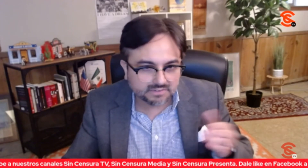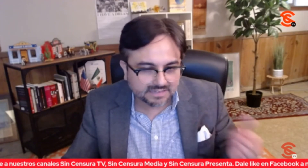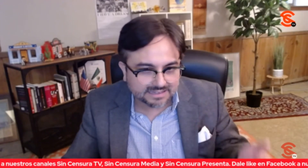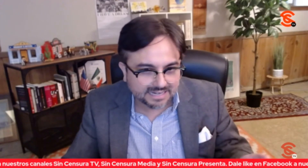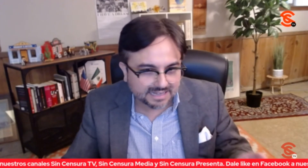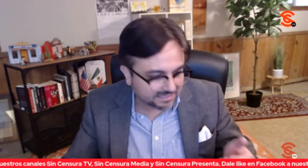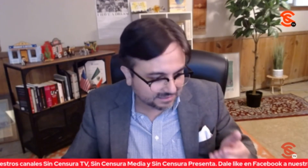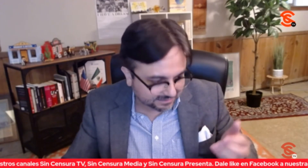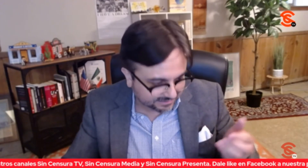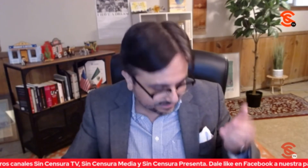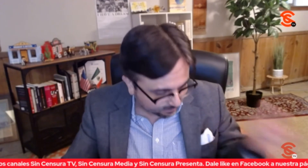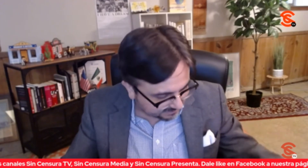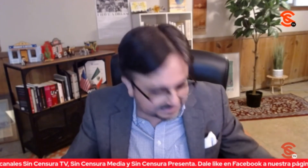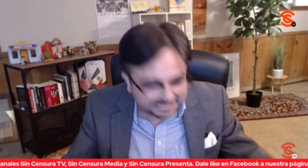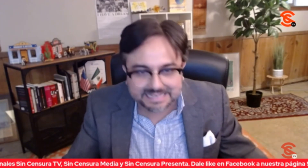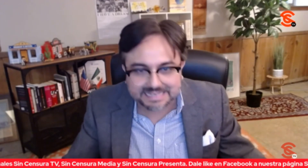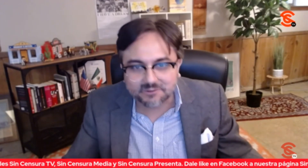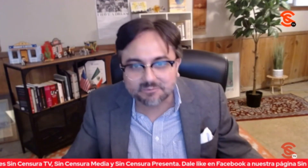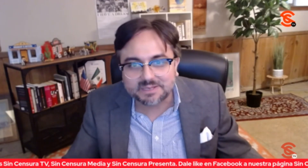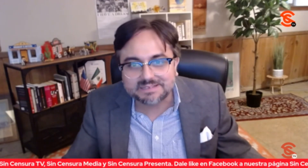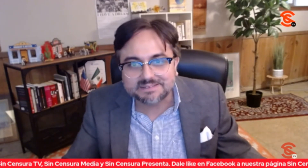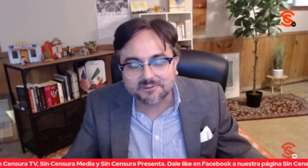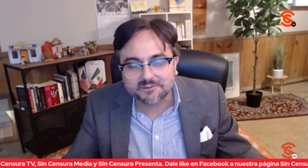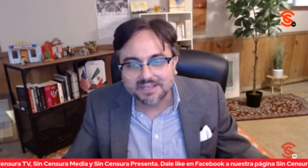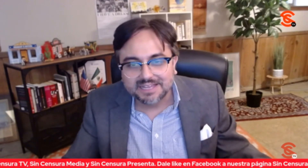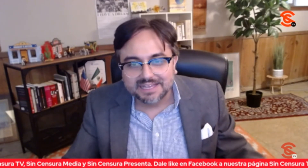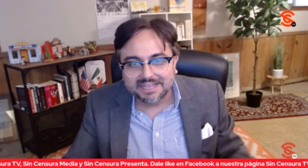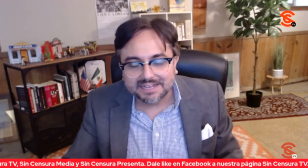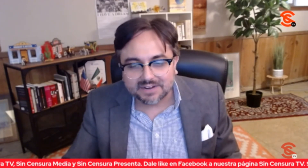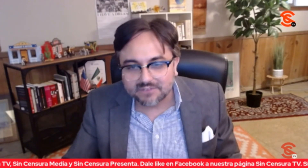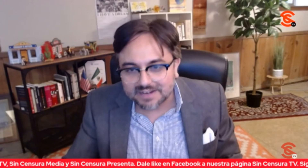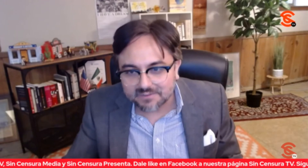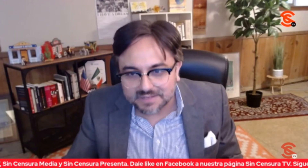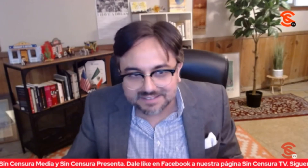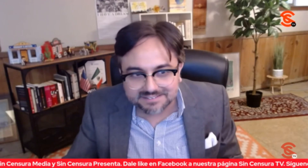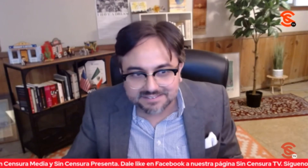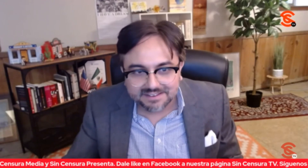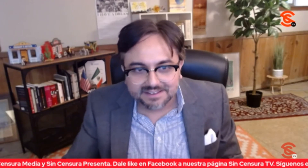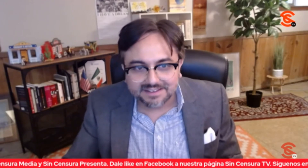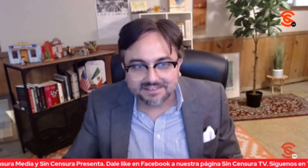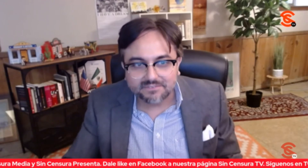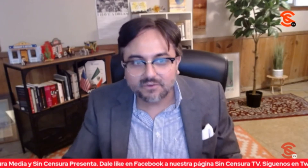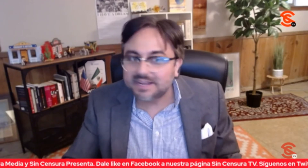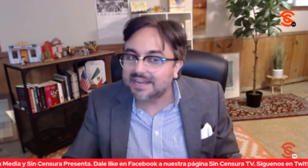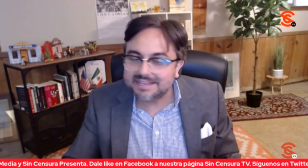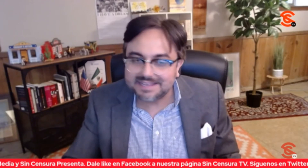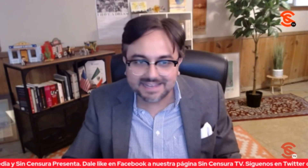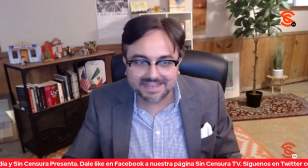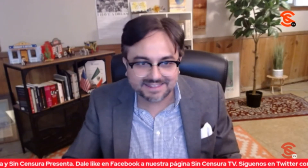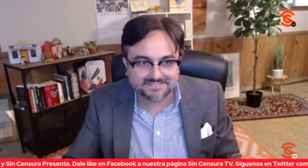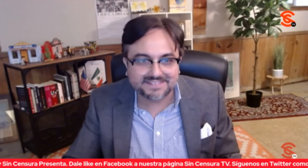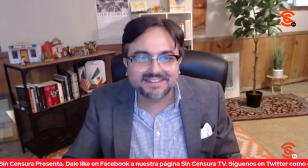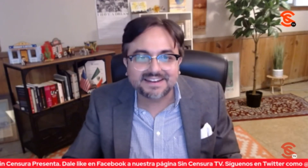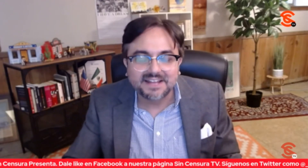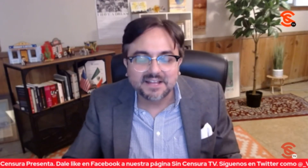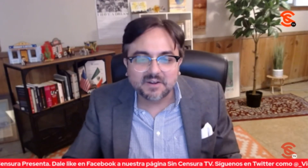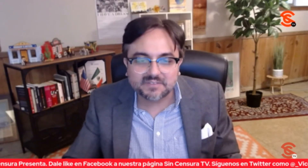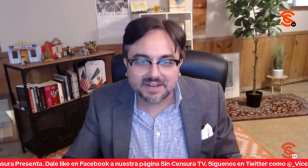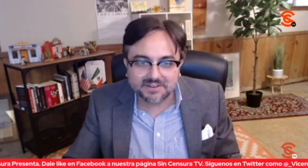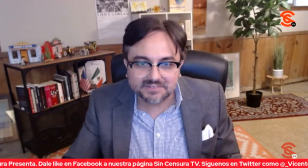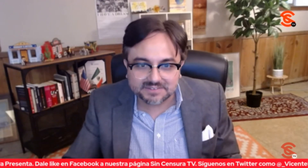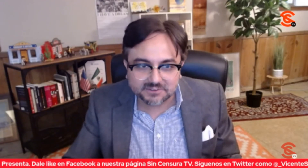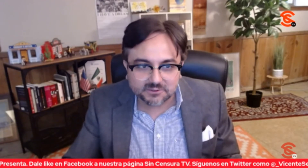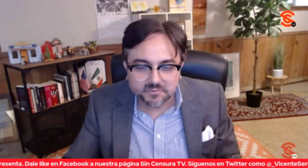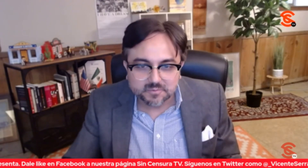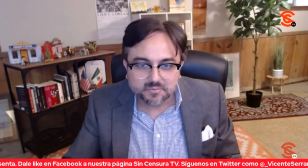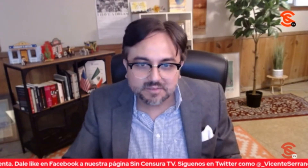como si se tratara del representante de los ministros, Rafael Ramírez fue ahí a defender los